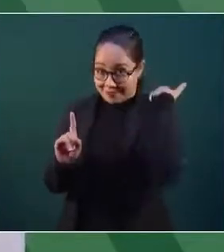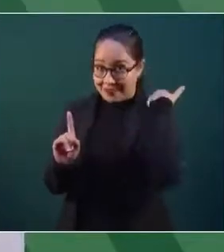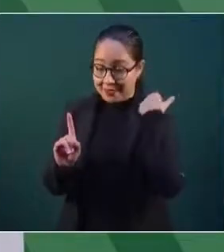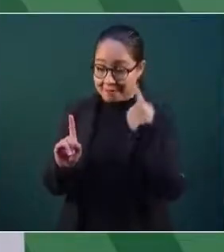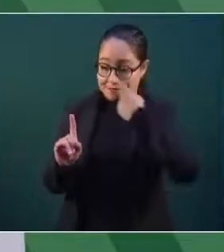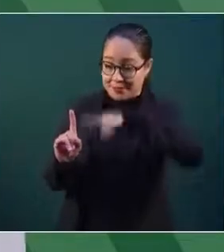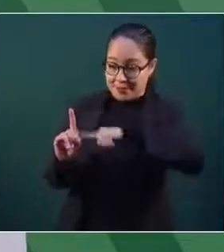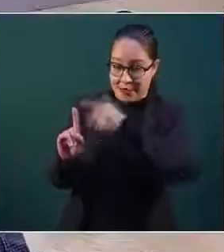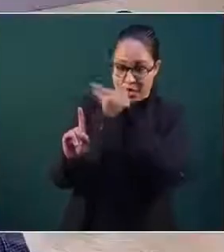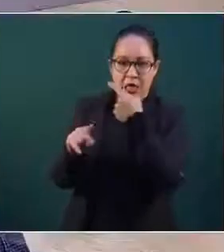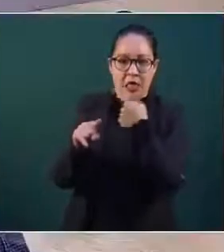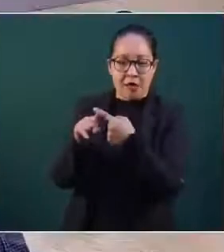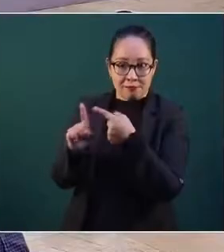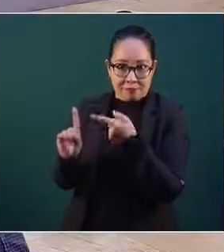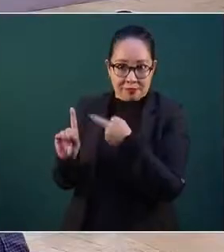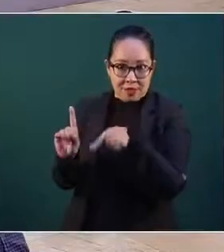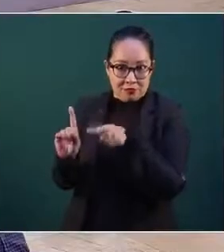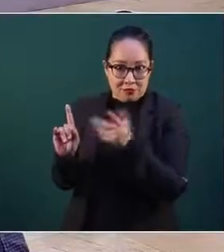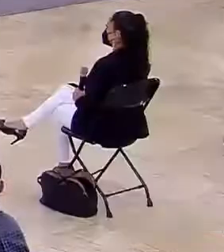Entonces estaban